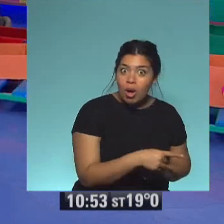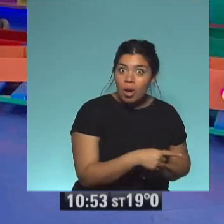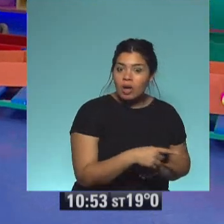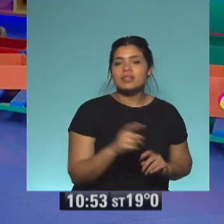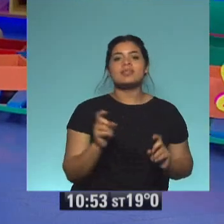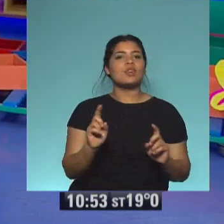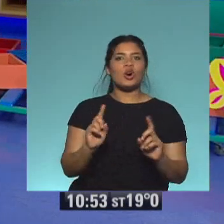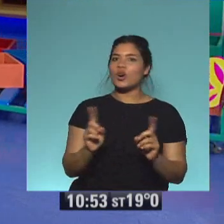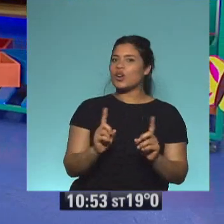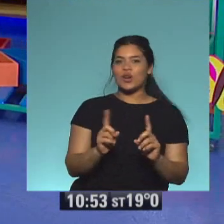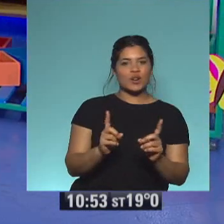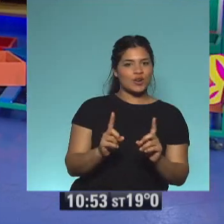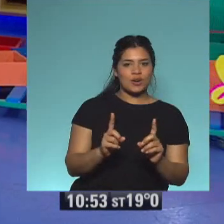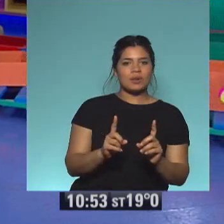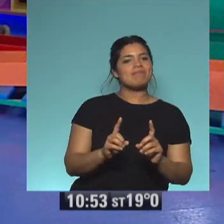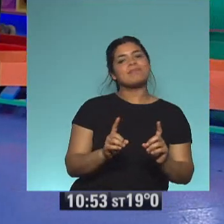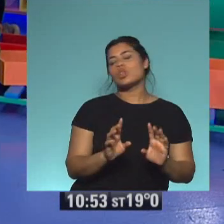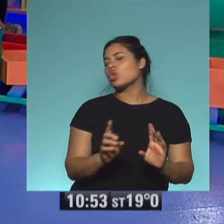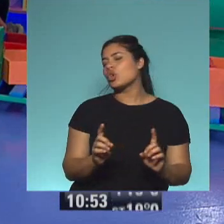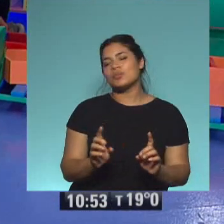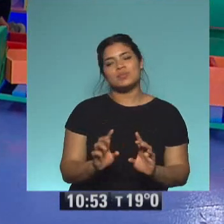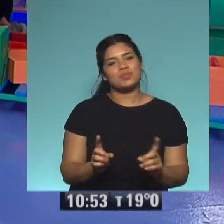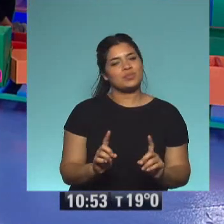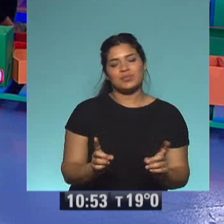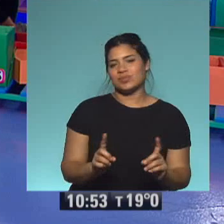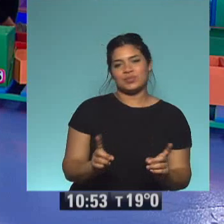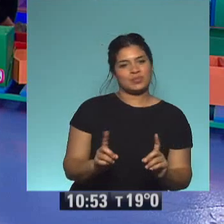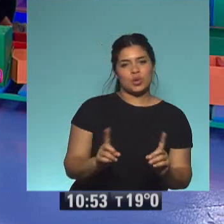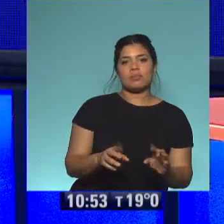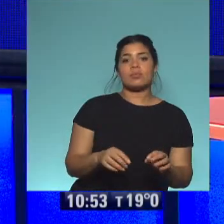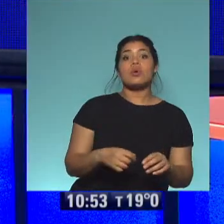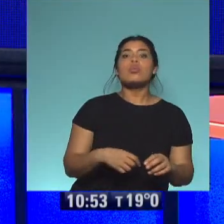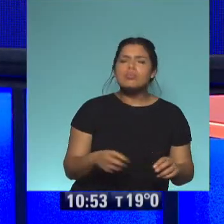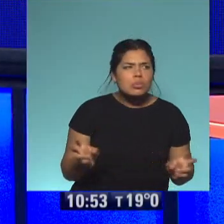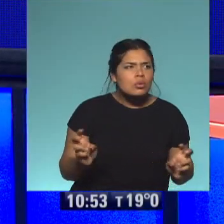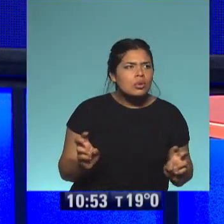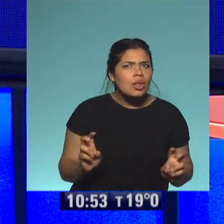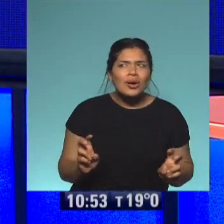No, Leonardo, no vaya por ahí, no vaya por ahí. Mire, mire. Es un instrumento. mire cómo suena.